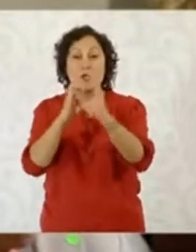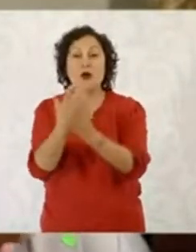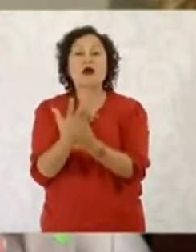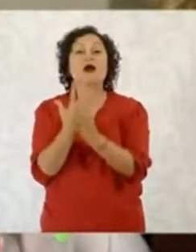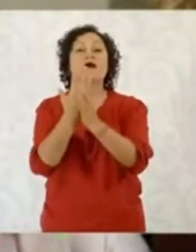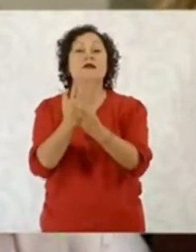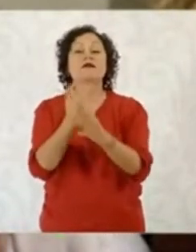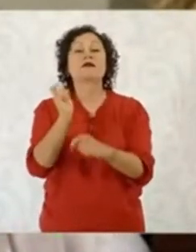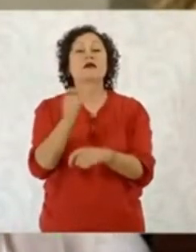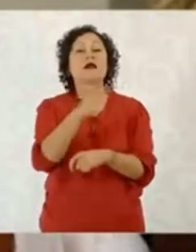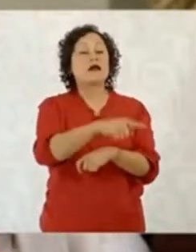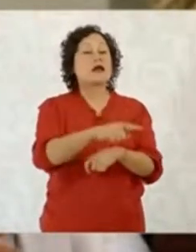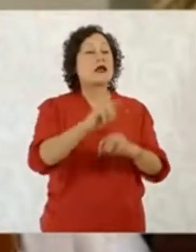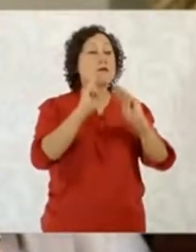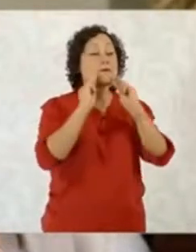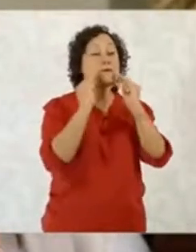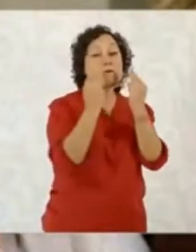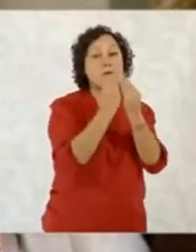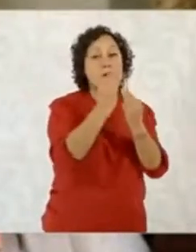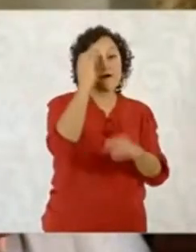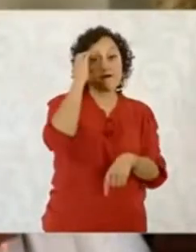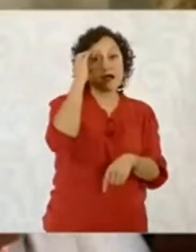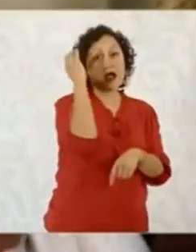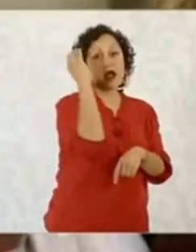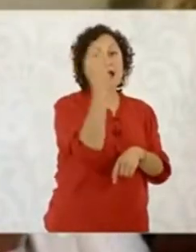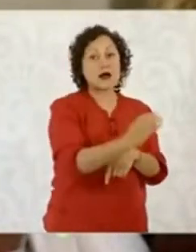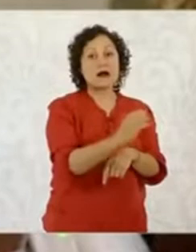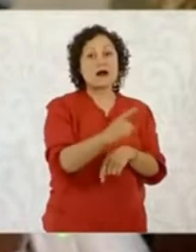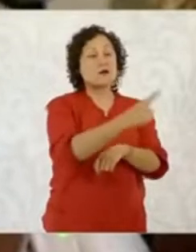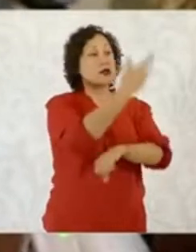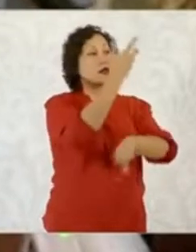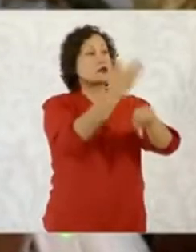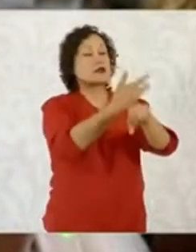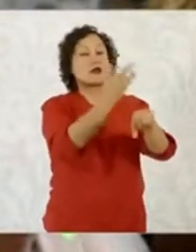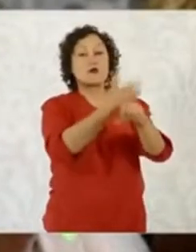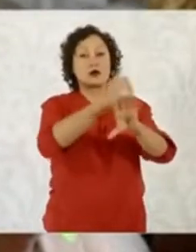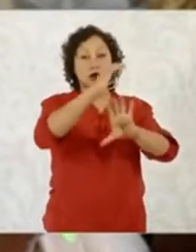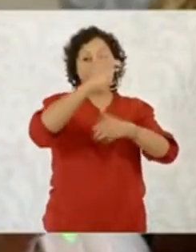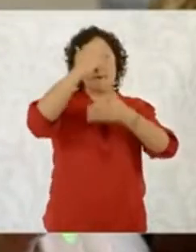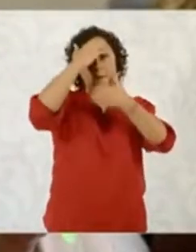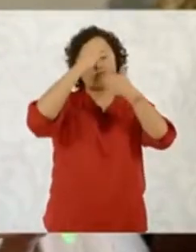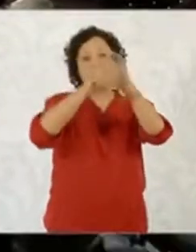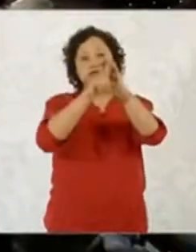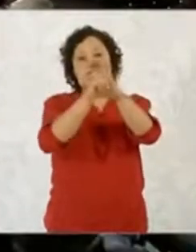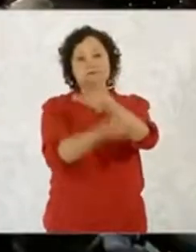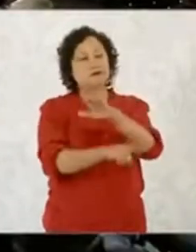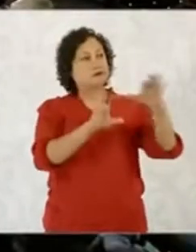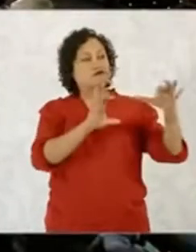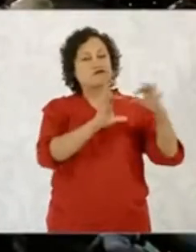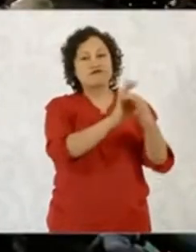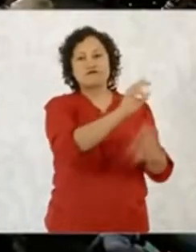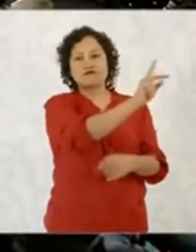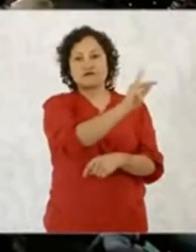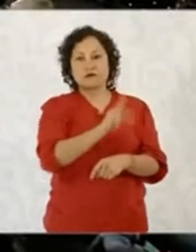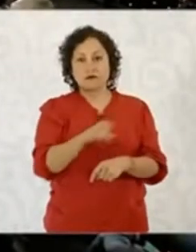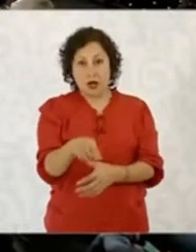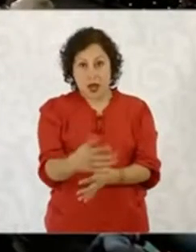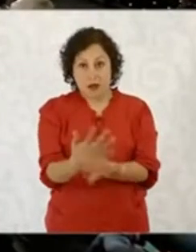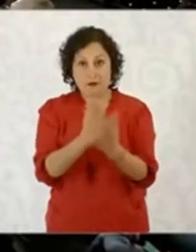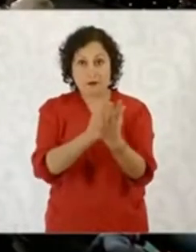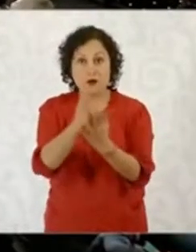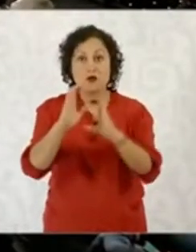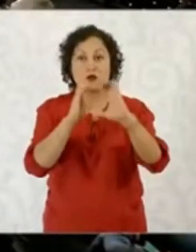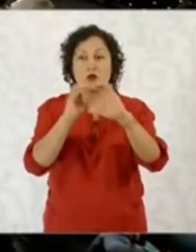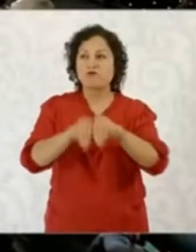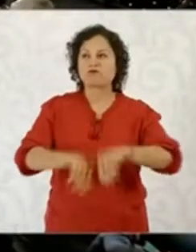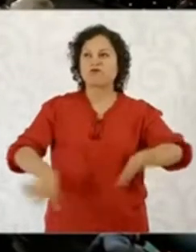En consonancia con la narrativa del gobierno estadounidense. Y también en esta misma tesitura